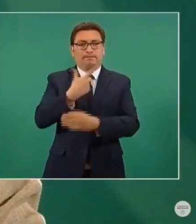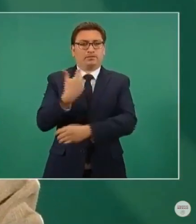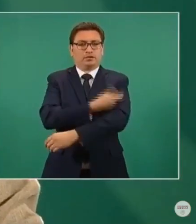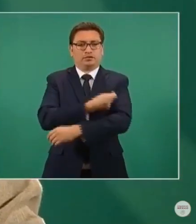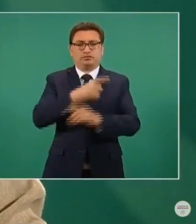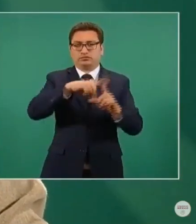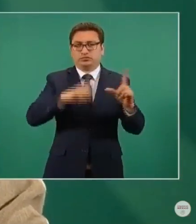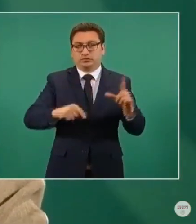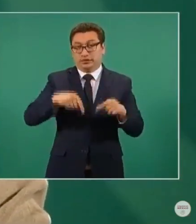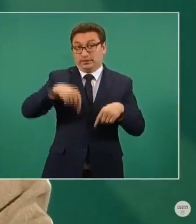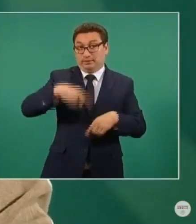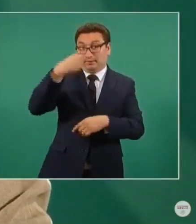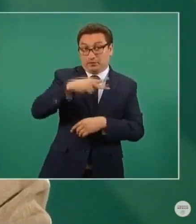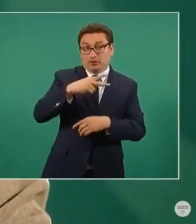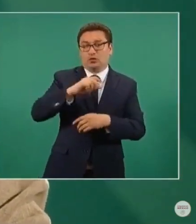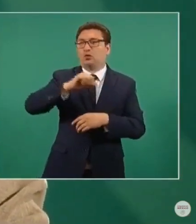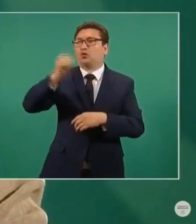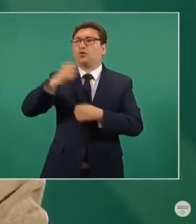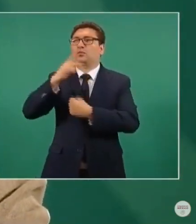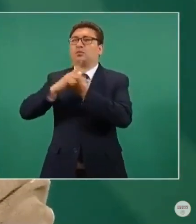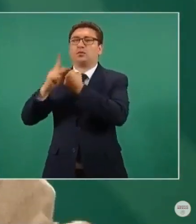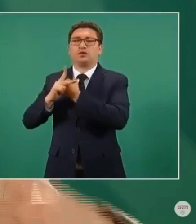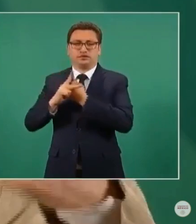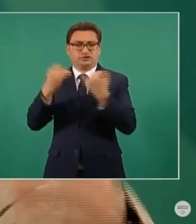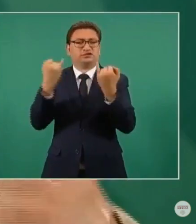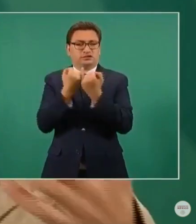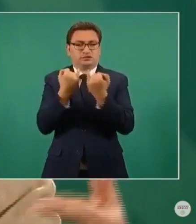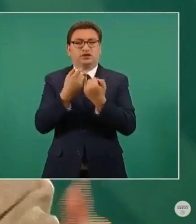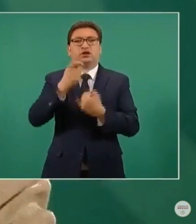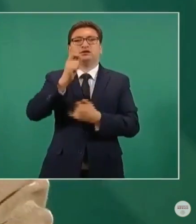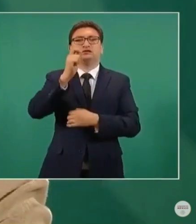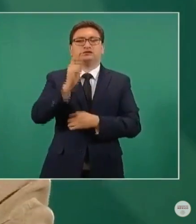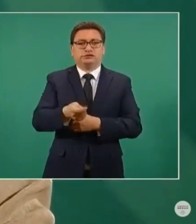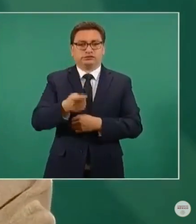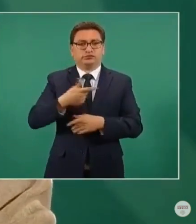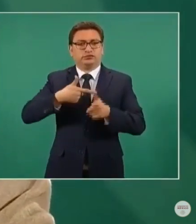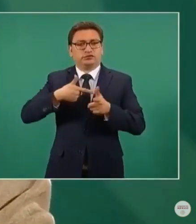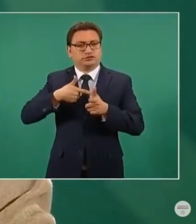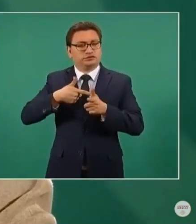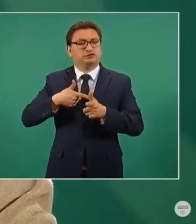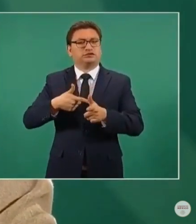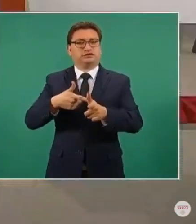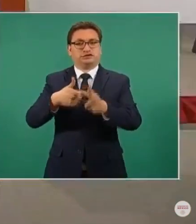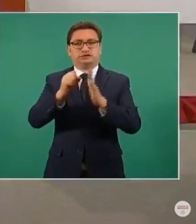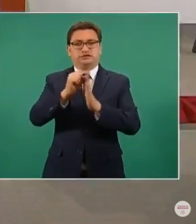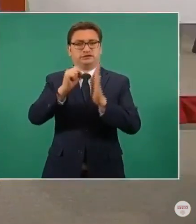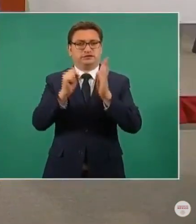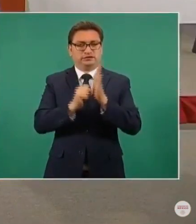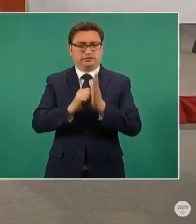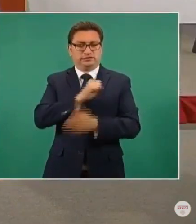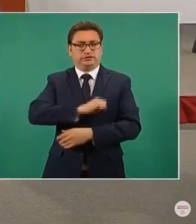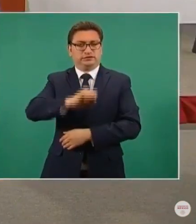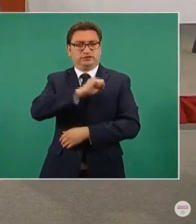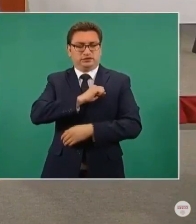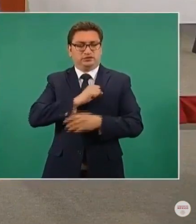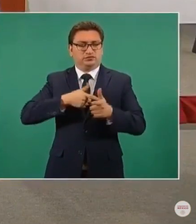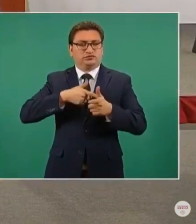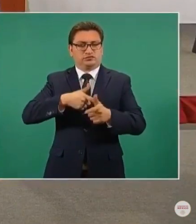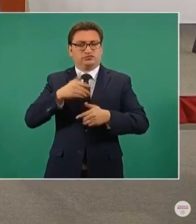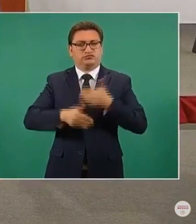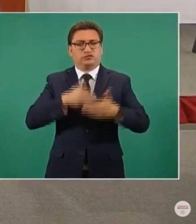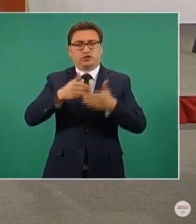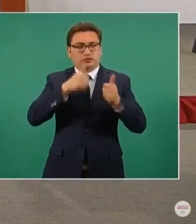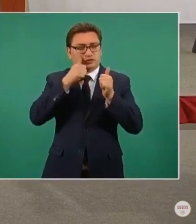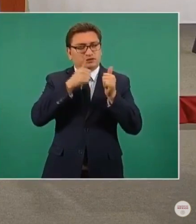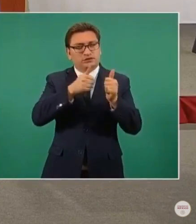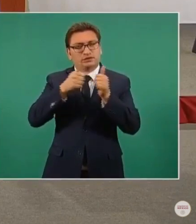en muchas partes del mundo es el asegurar la continuidad de la operación del sistema de salud en su segmento que atiende